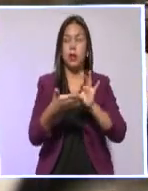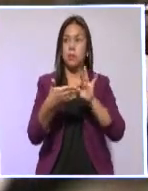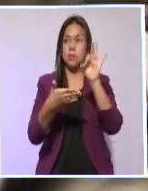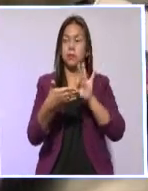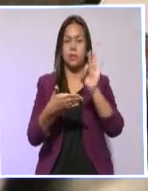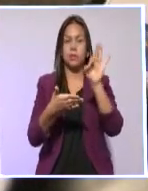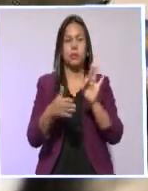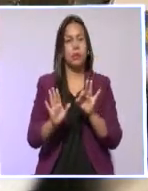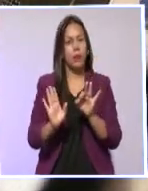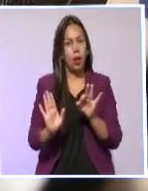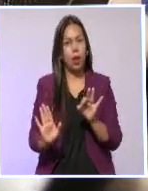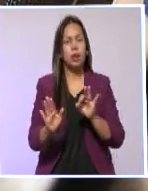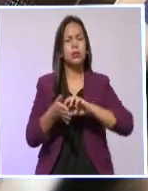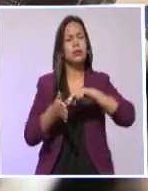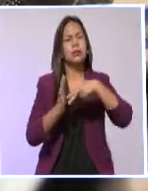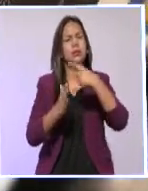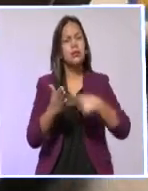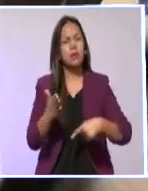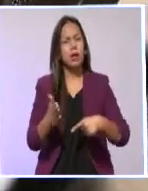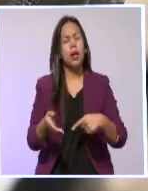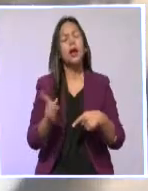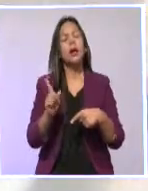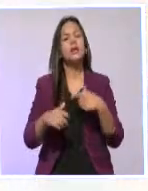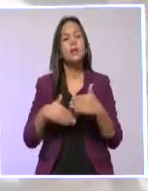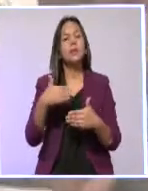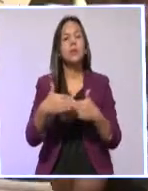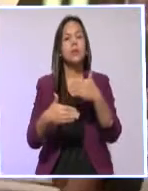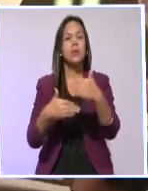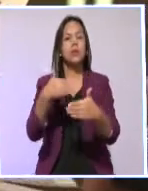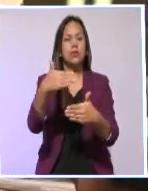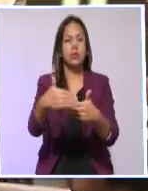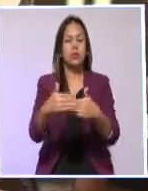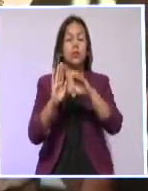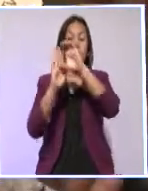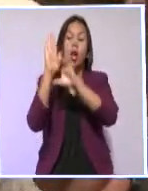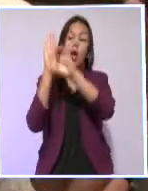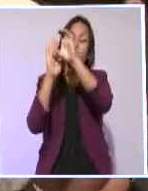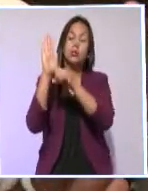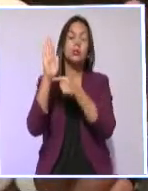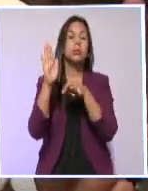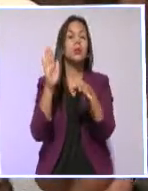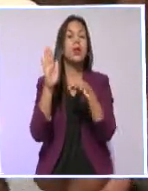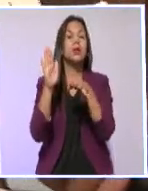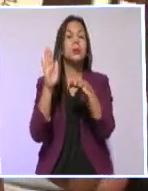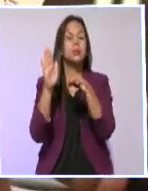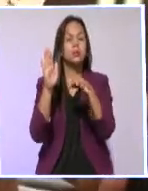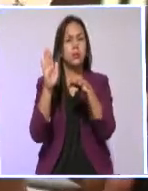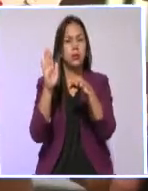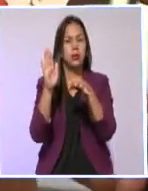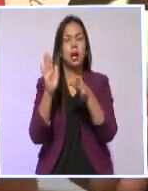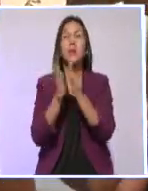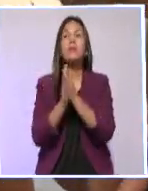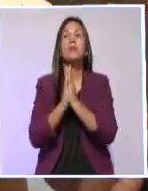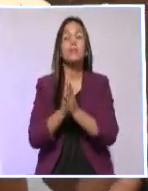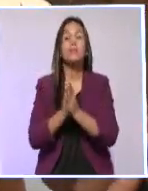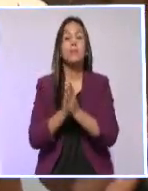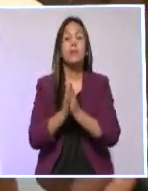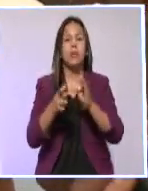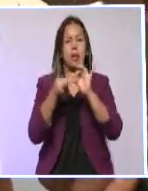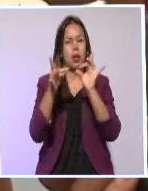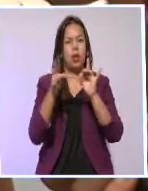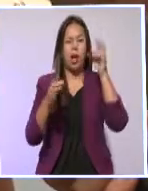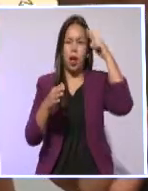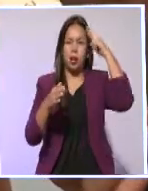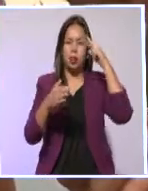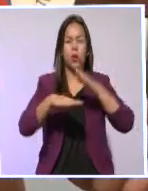que es una parte, una etapa del procedimiento. La Constitución dice que se tiene que hacer una solicitud de manera argumentada, de